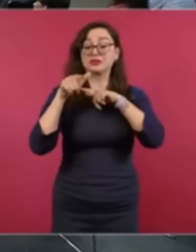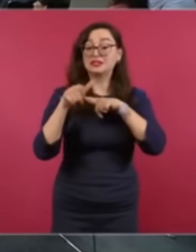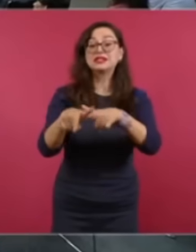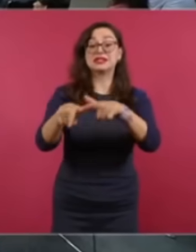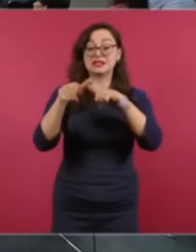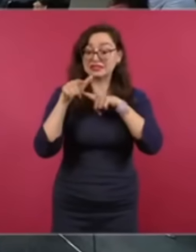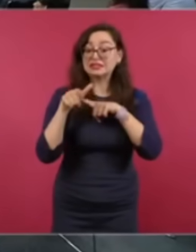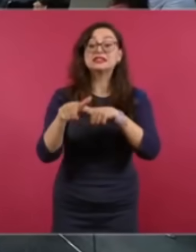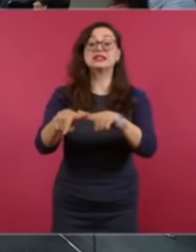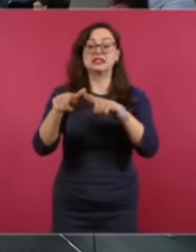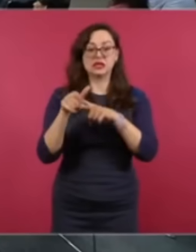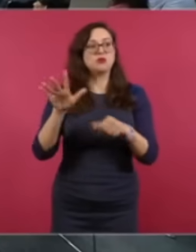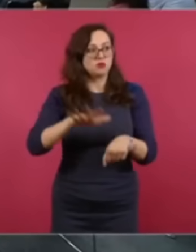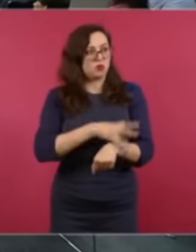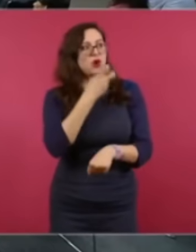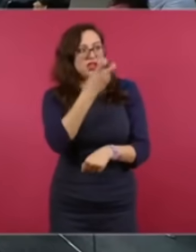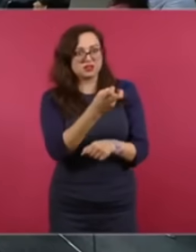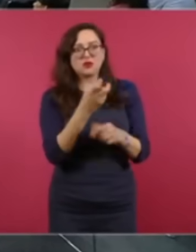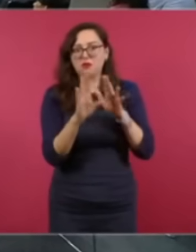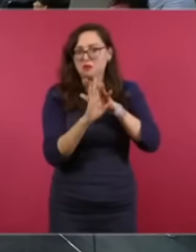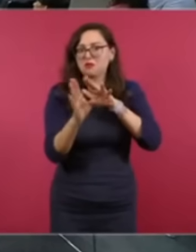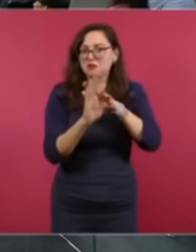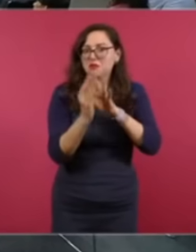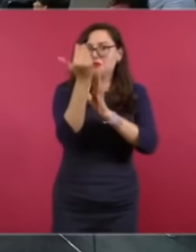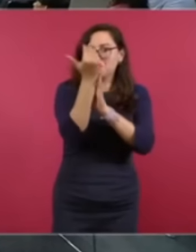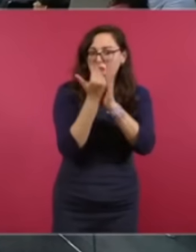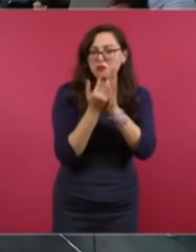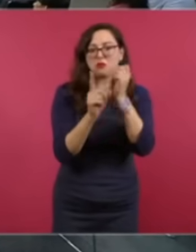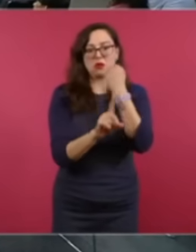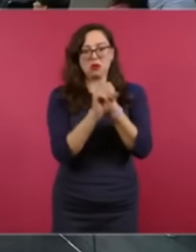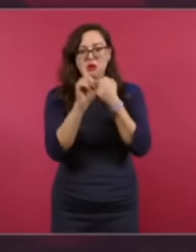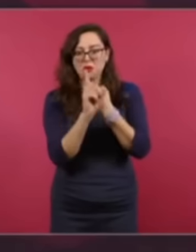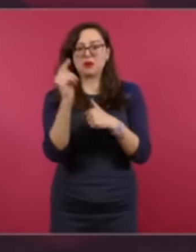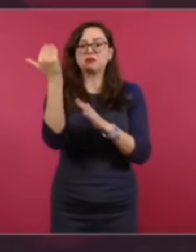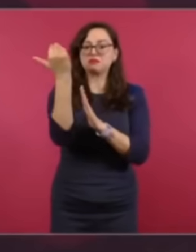estos datos. Pero, mire,